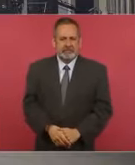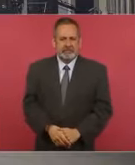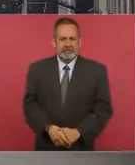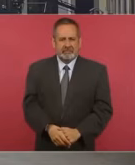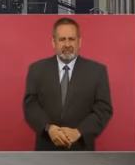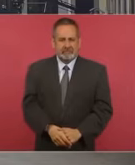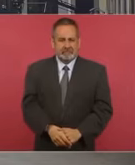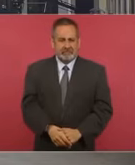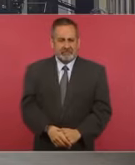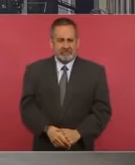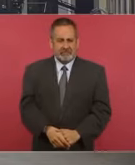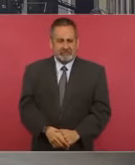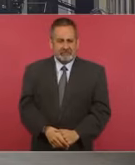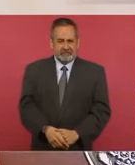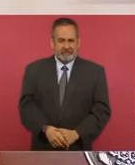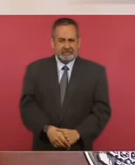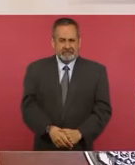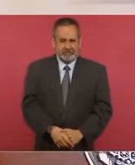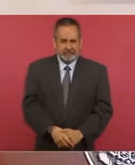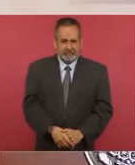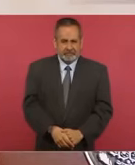¿Eh?